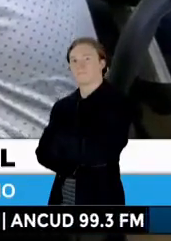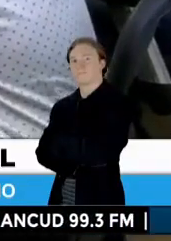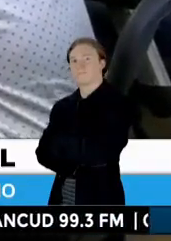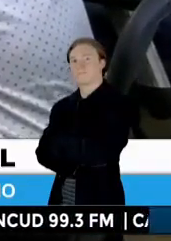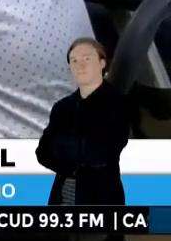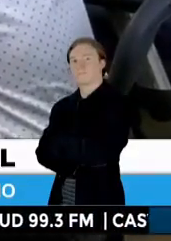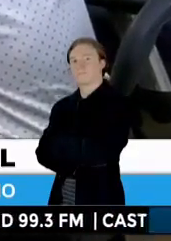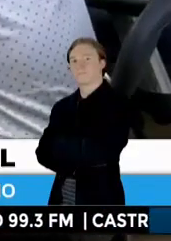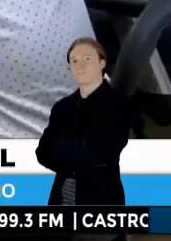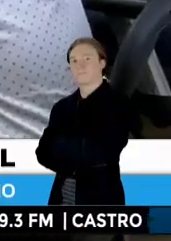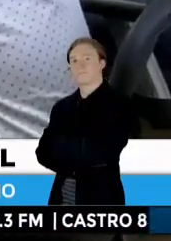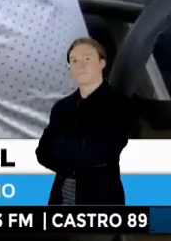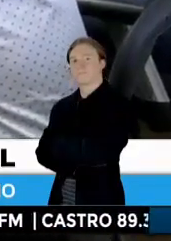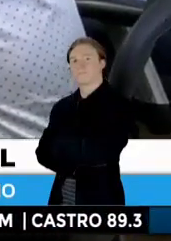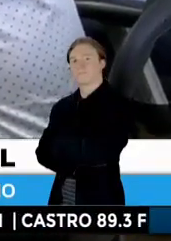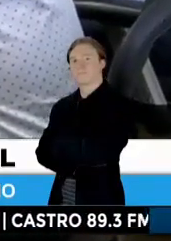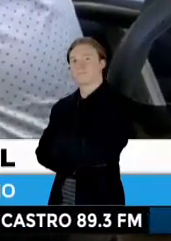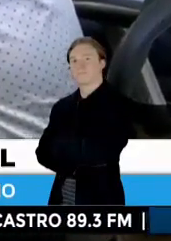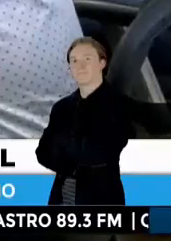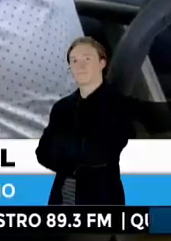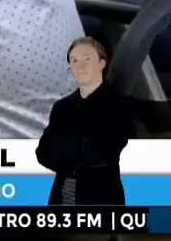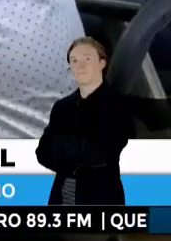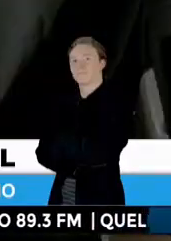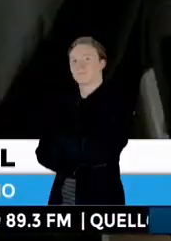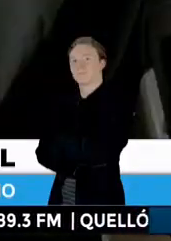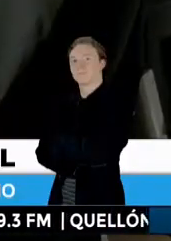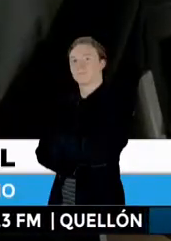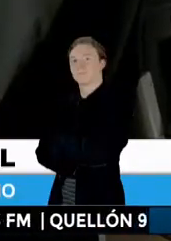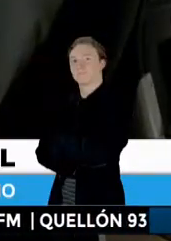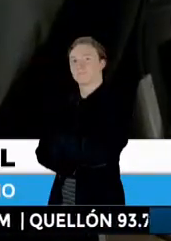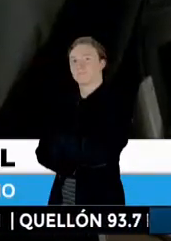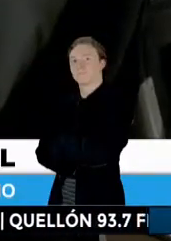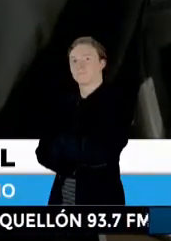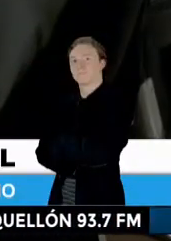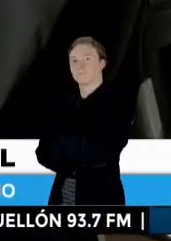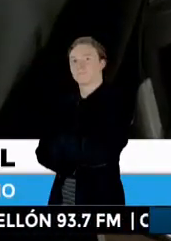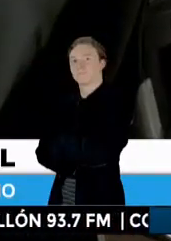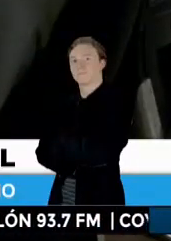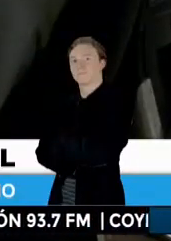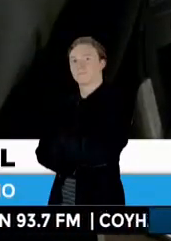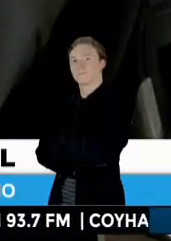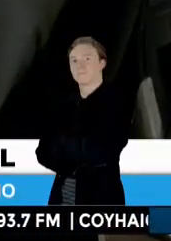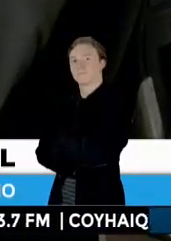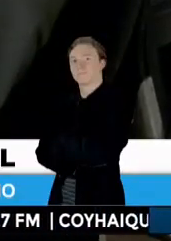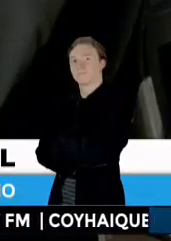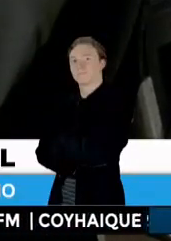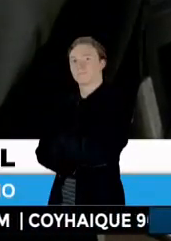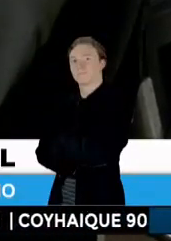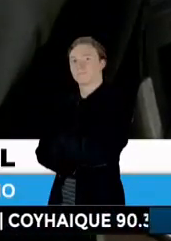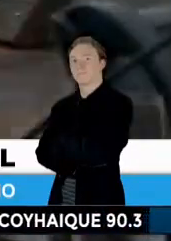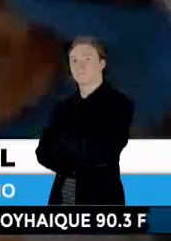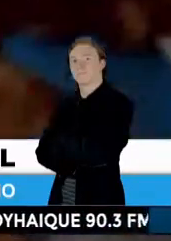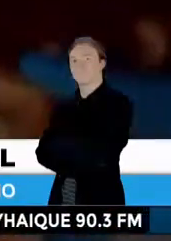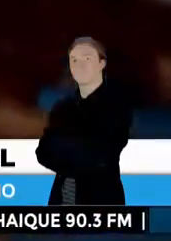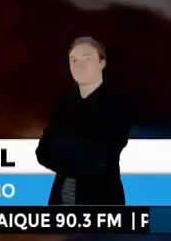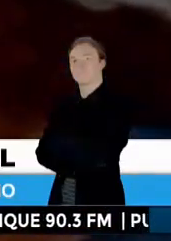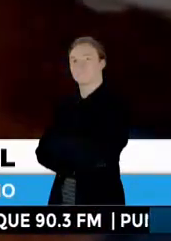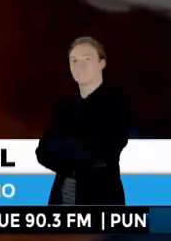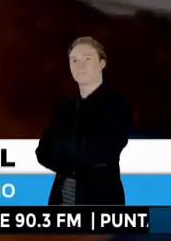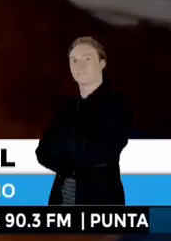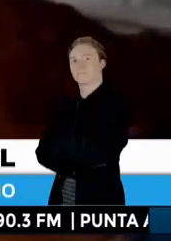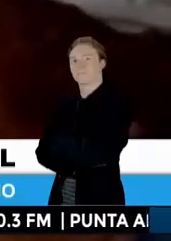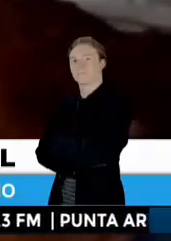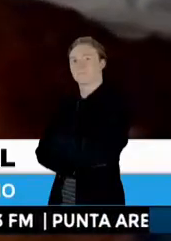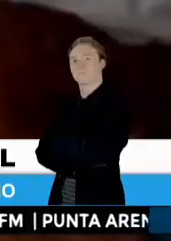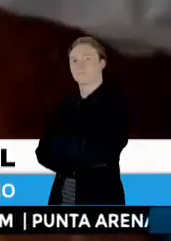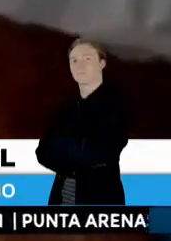y Ganadero entregaron un balance sobre la situación actual de la gripe aviar, donde mencionaron puntos negativos y positivos. La principal preocupación